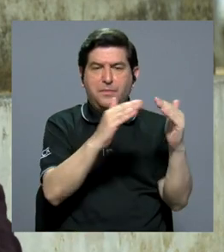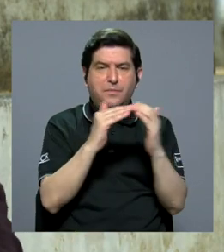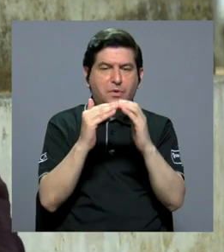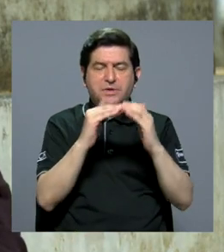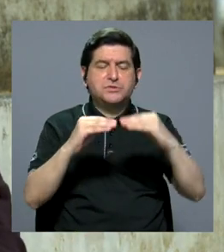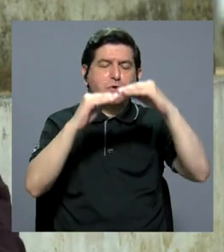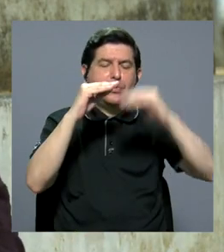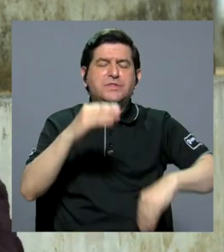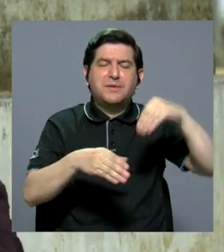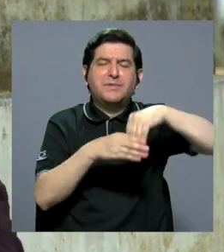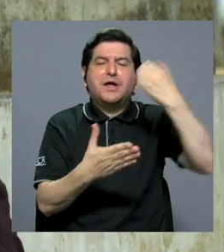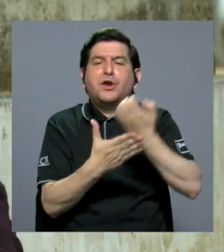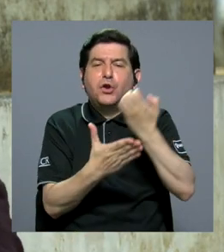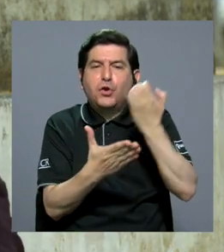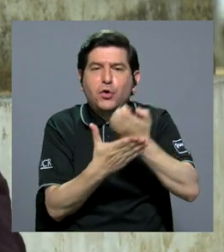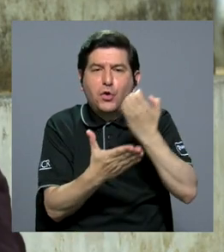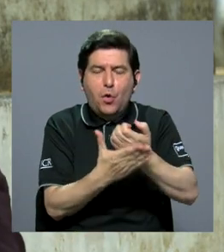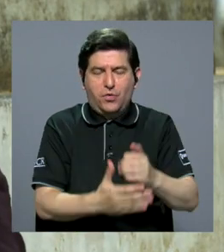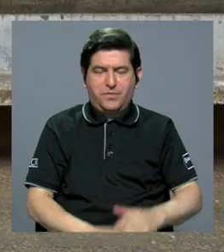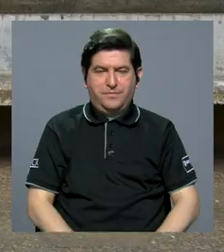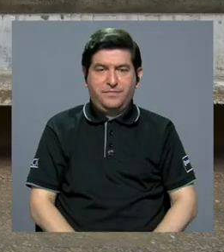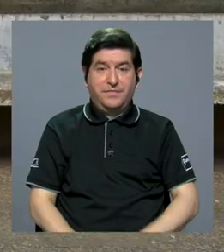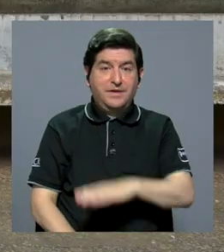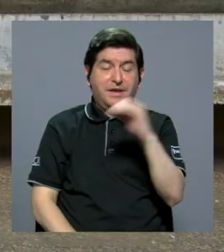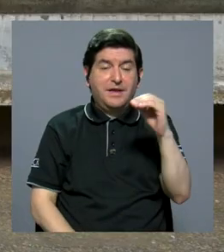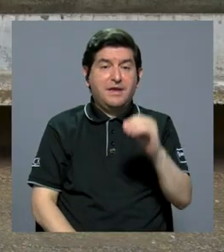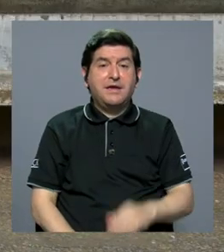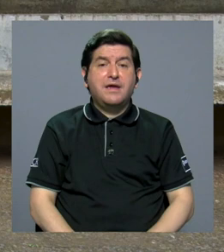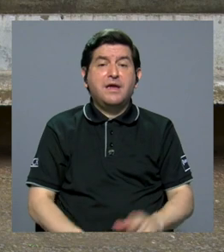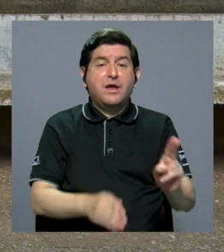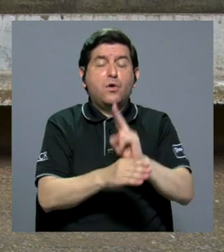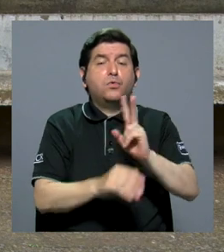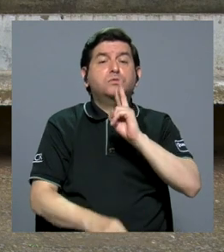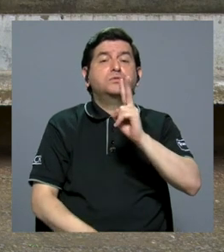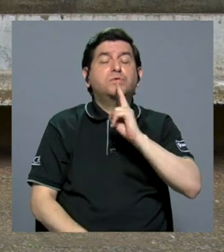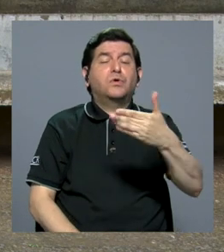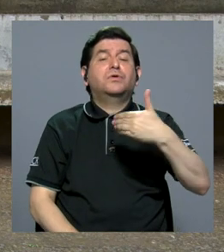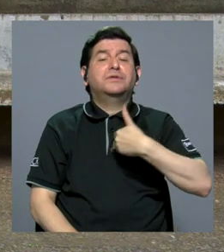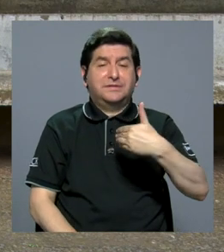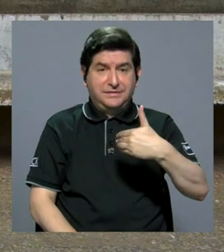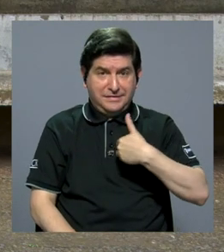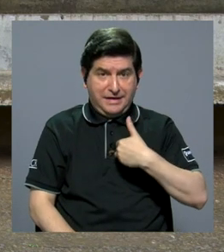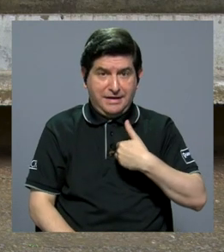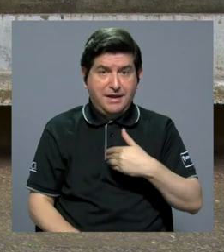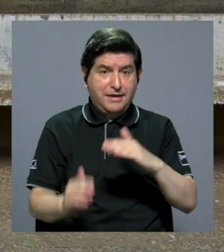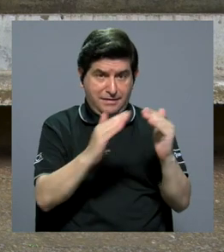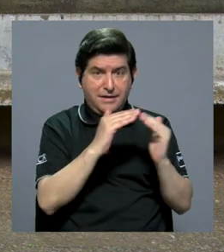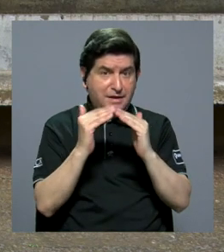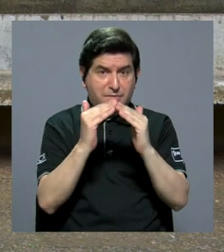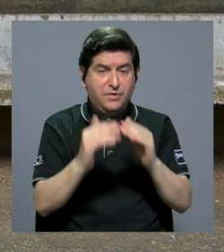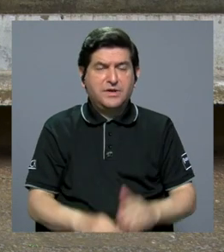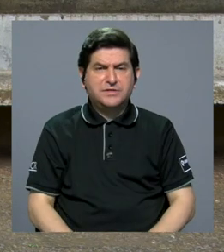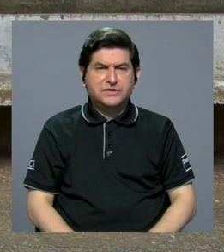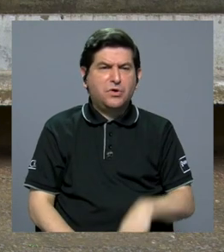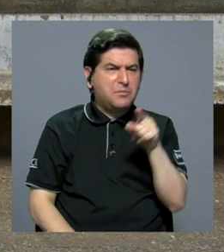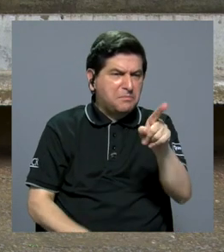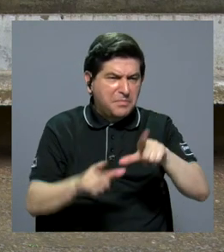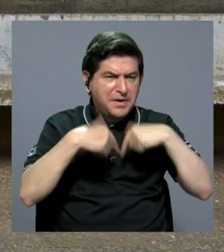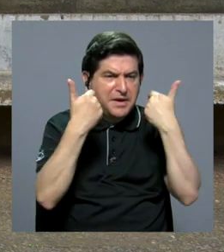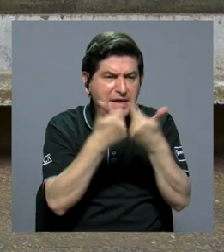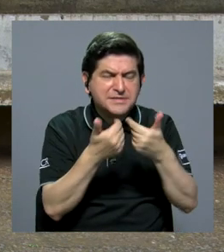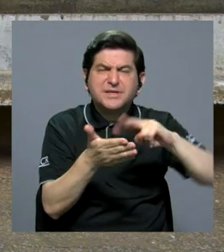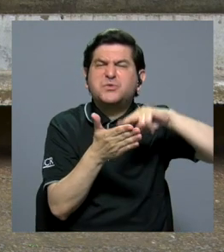la población con menores ingresos, y se ve el consumo real que tiene esa población, lo que para